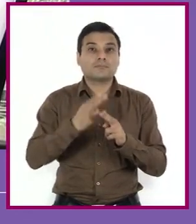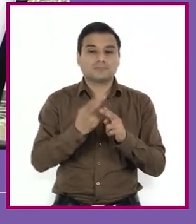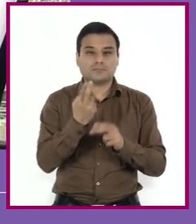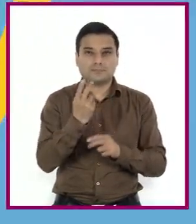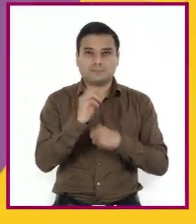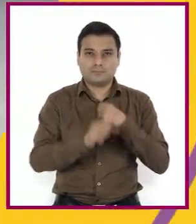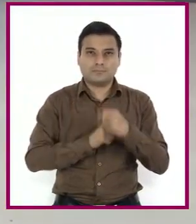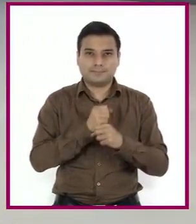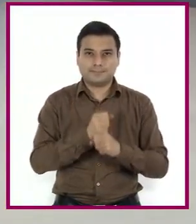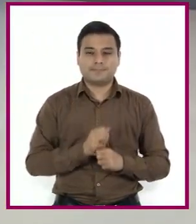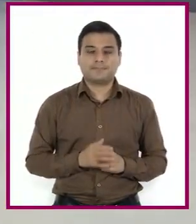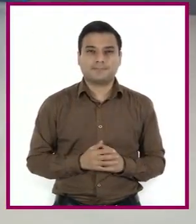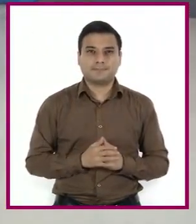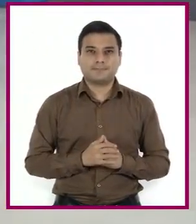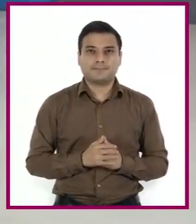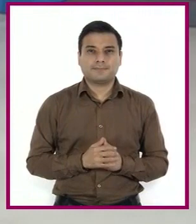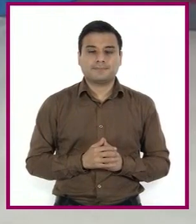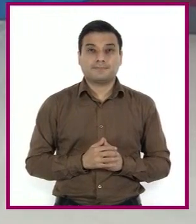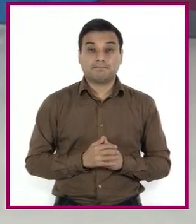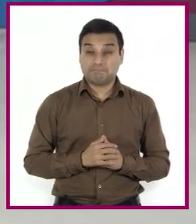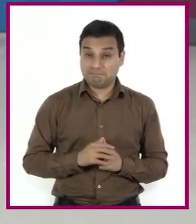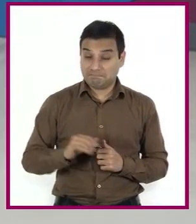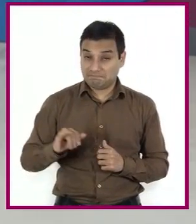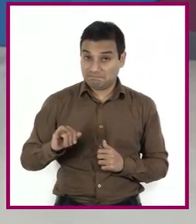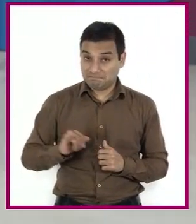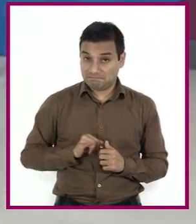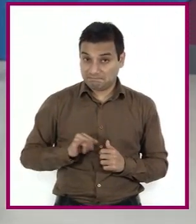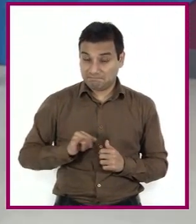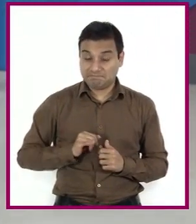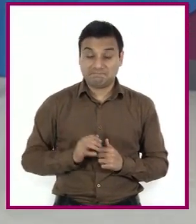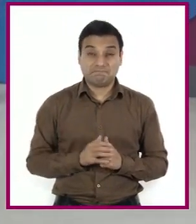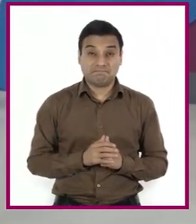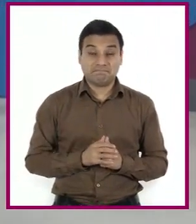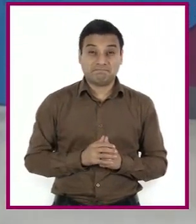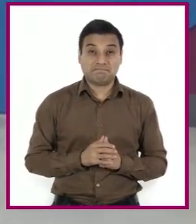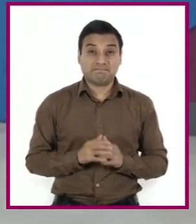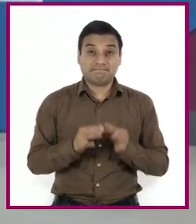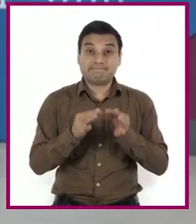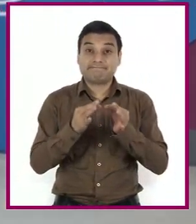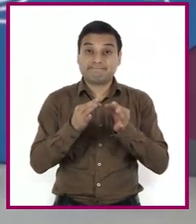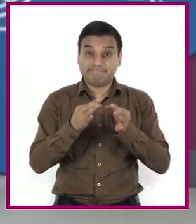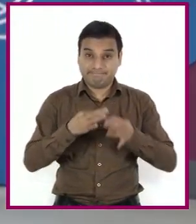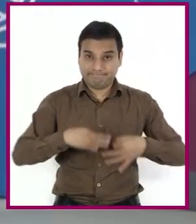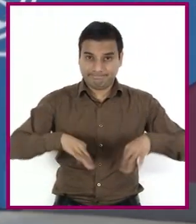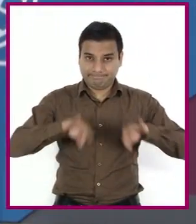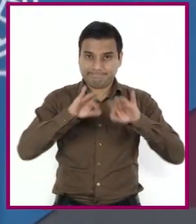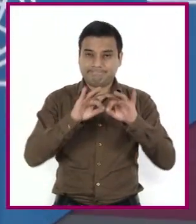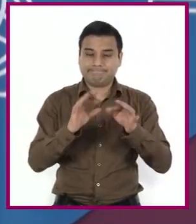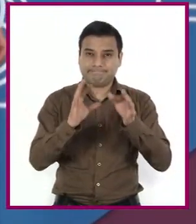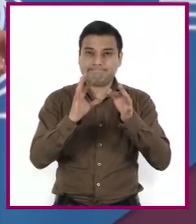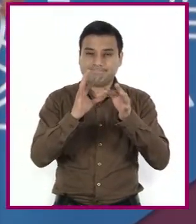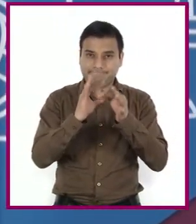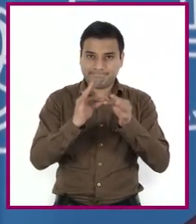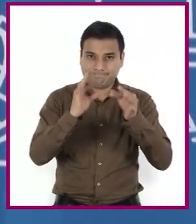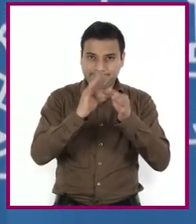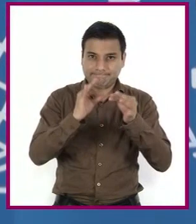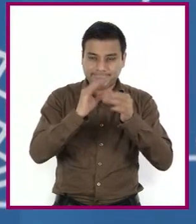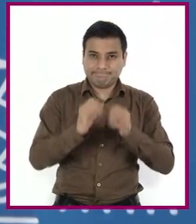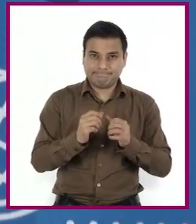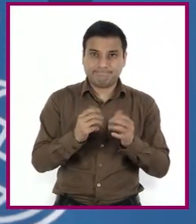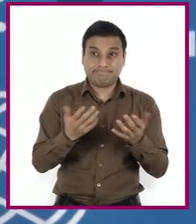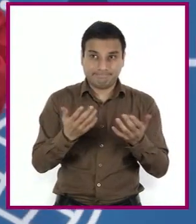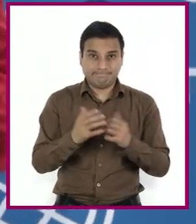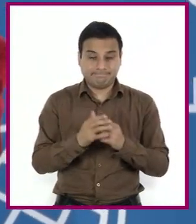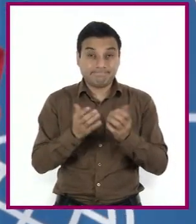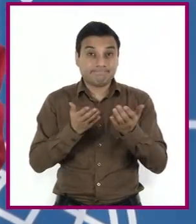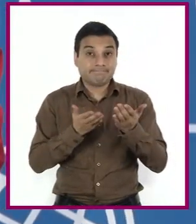años. Muy interesante, maestra. Es importante reconocer la relevancia de las funciones de las y